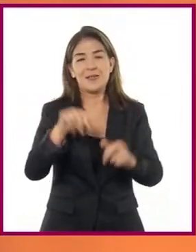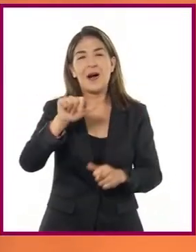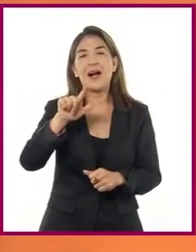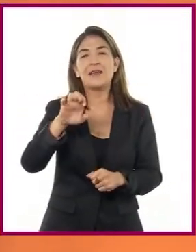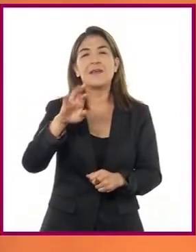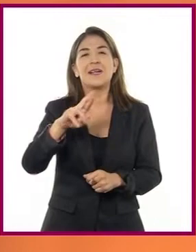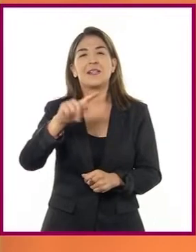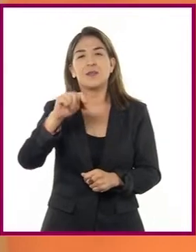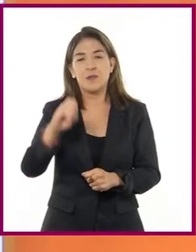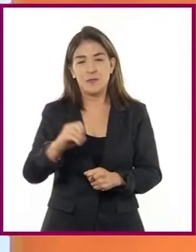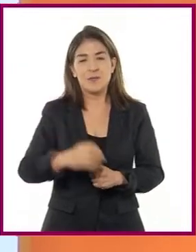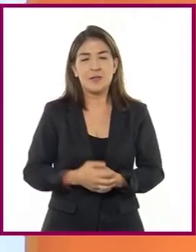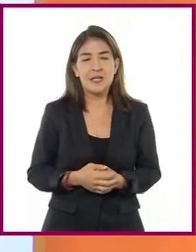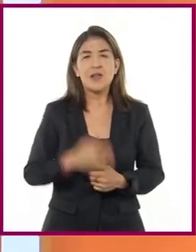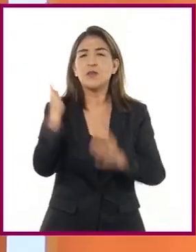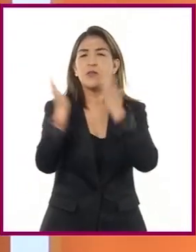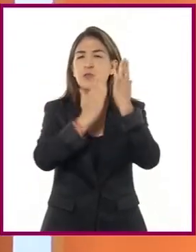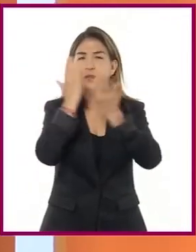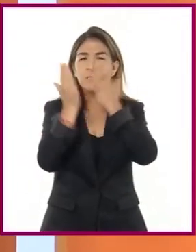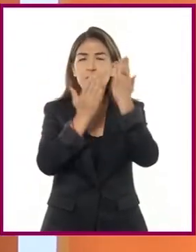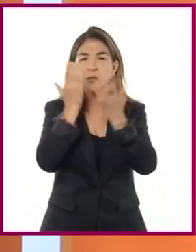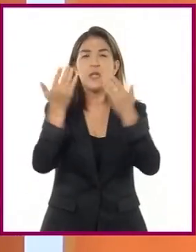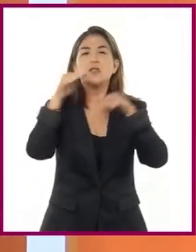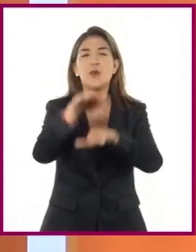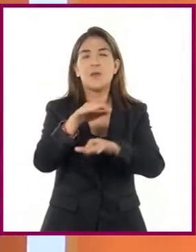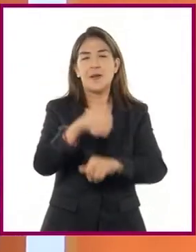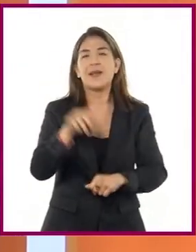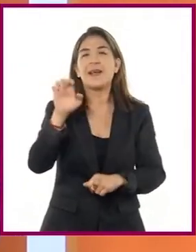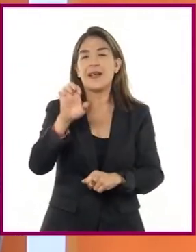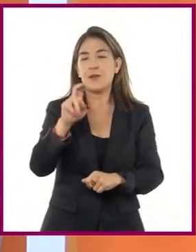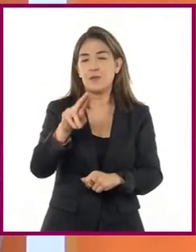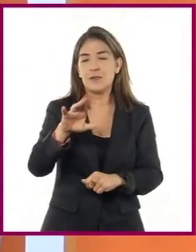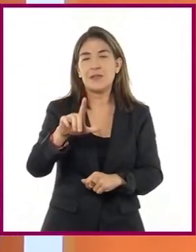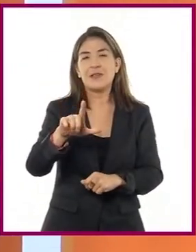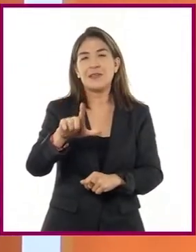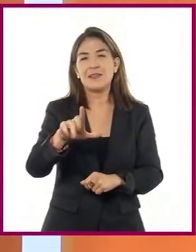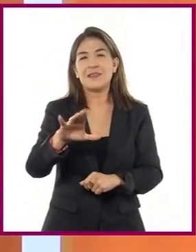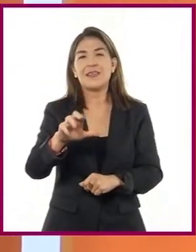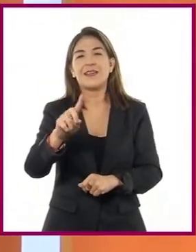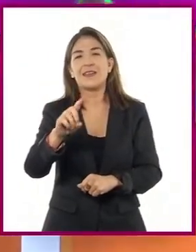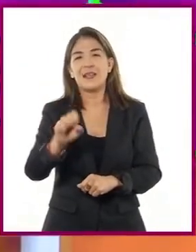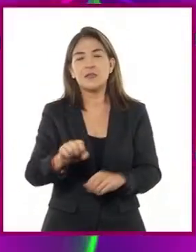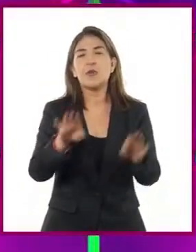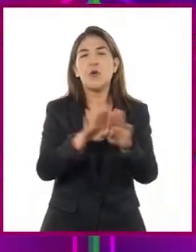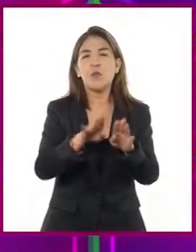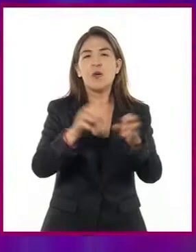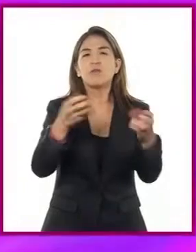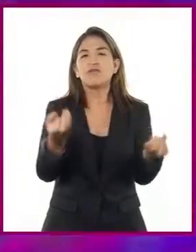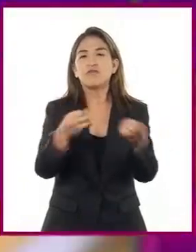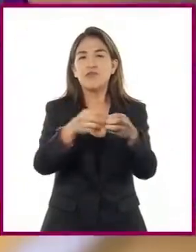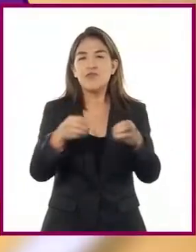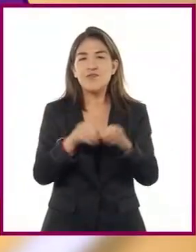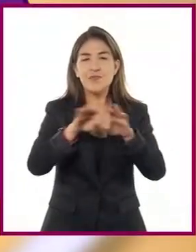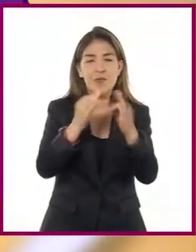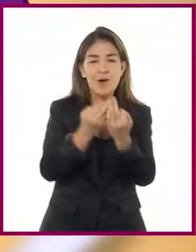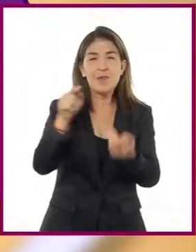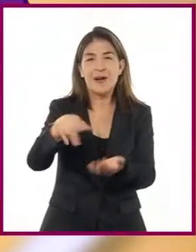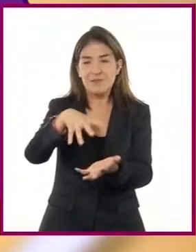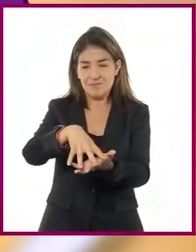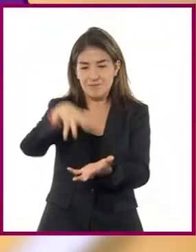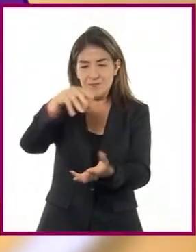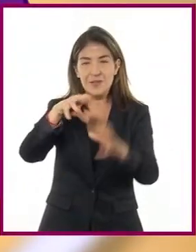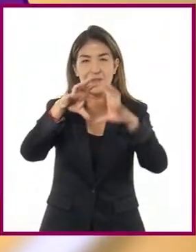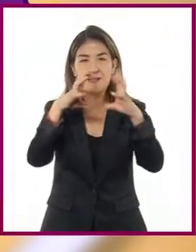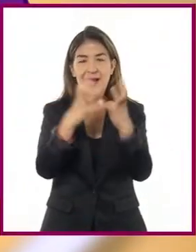Carrillo Álvarez y estudiaremos sobre Euclides y la organización de la geometría. El propósito de